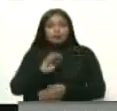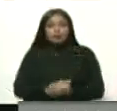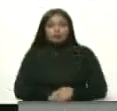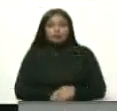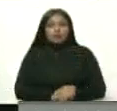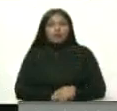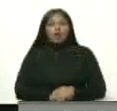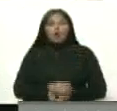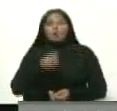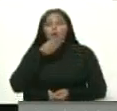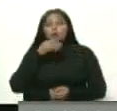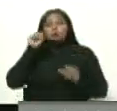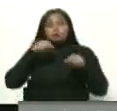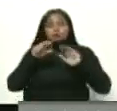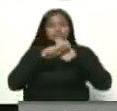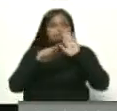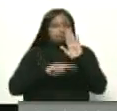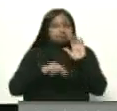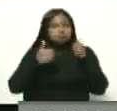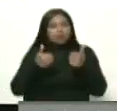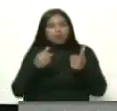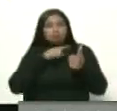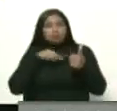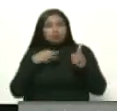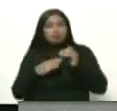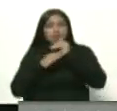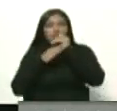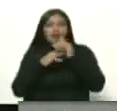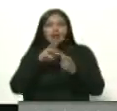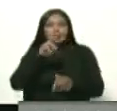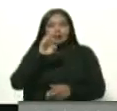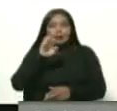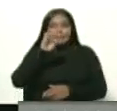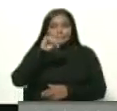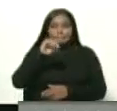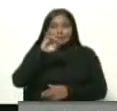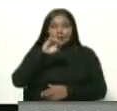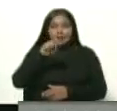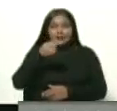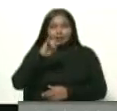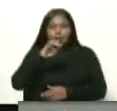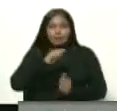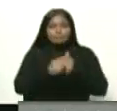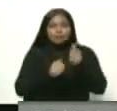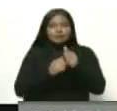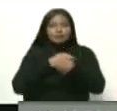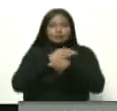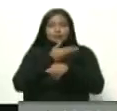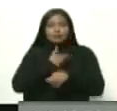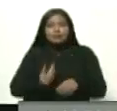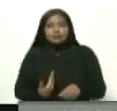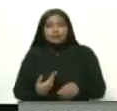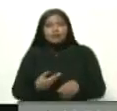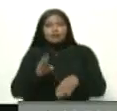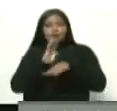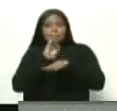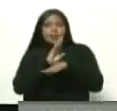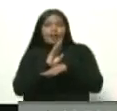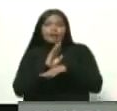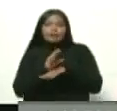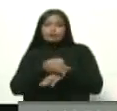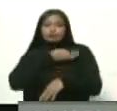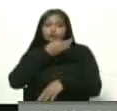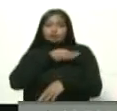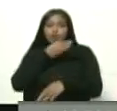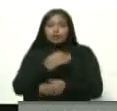Bueno, efectivamente, pues cumpliendo las instrucciones de nuestro almirante en jefe, Remigio Ceballos Hichazo, vicepresidente sectorial para la Seguridad Ciudadana y la Paz y